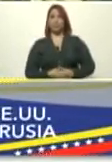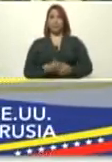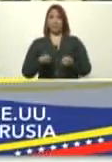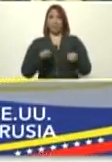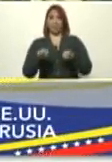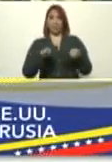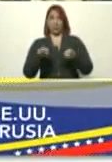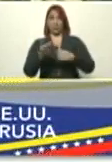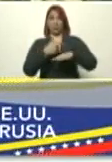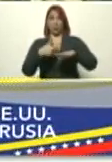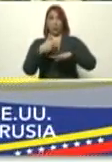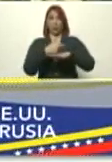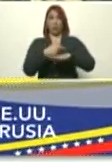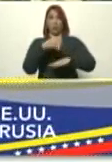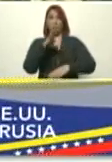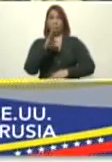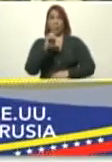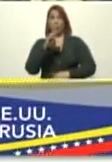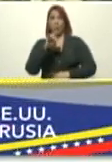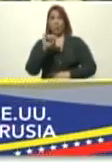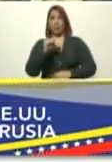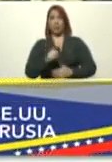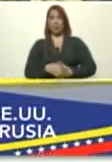Controlaron al gobierno de Boris Yeltsin,